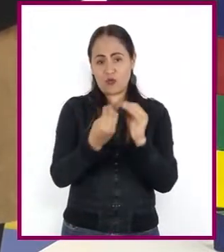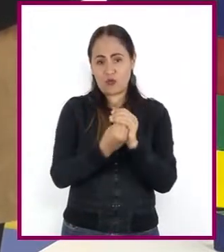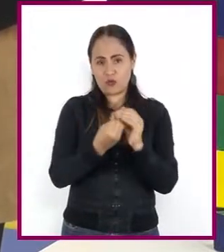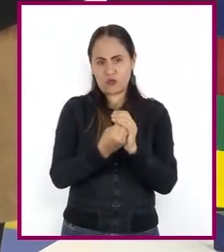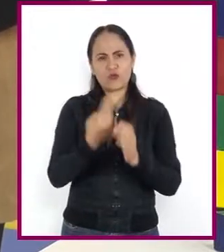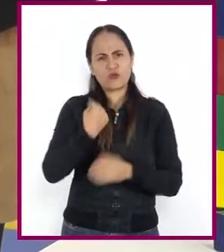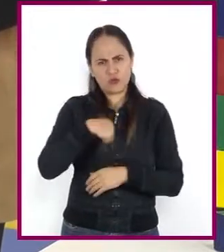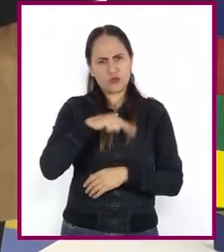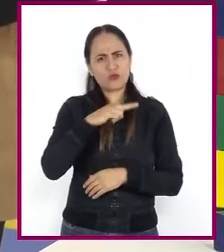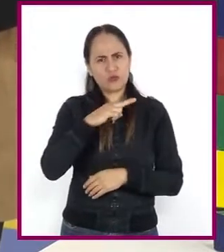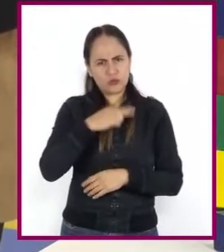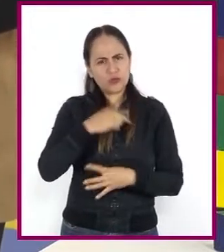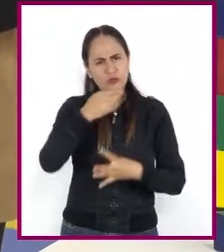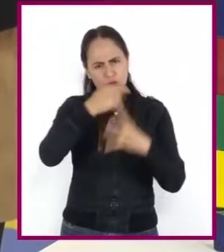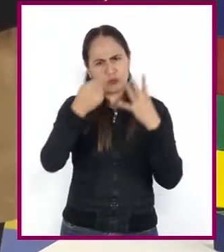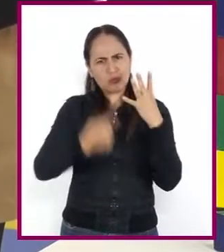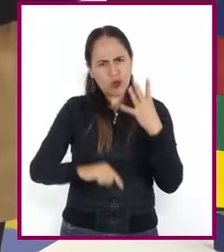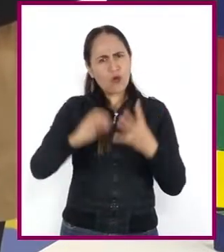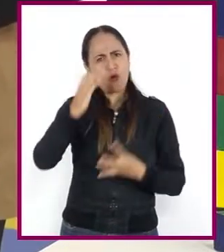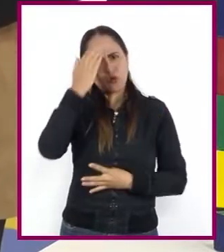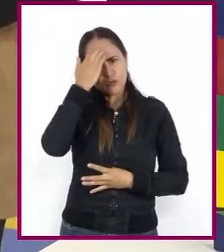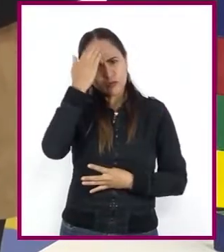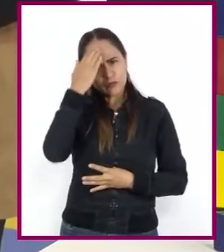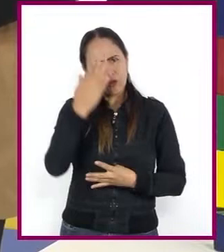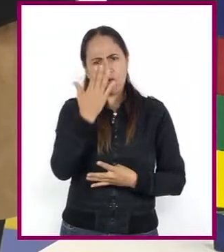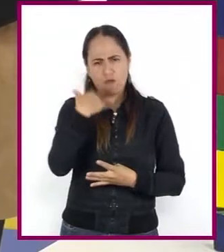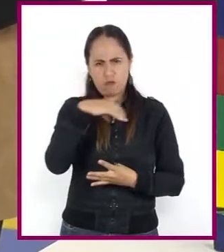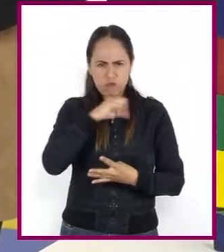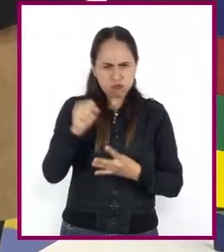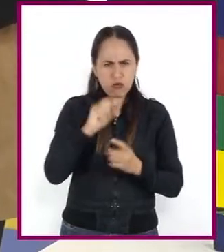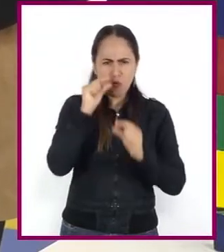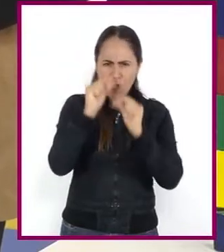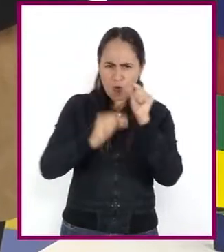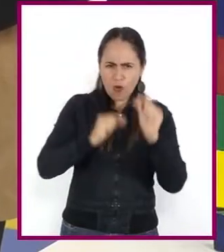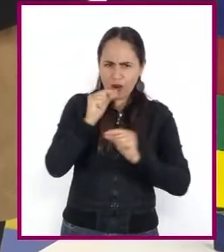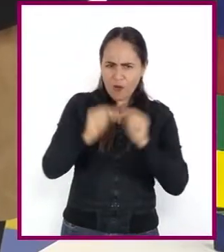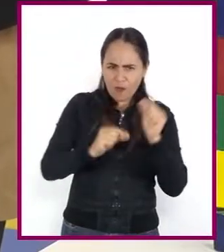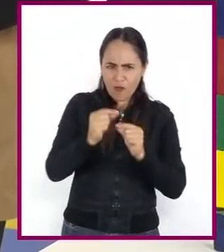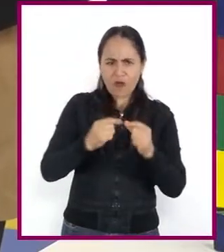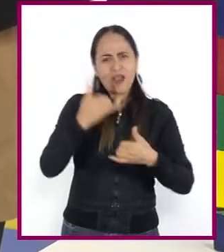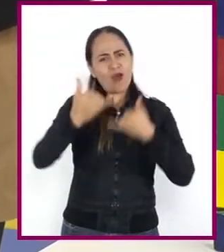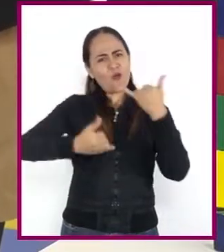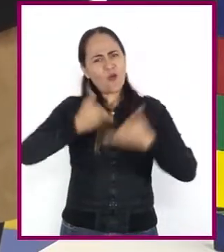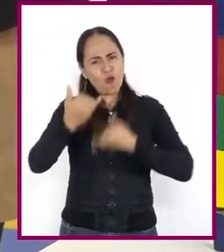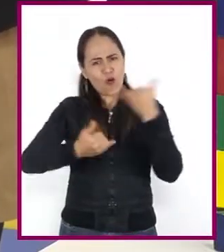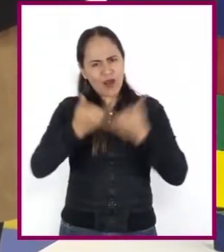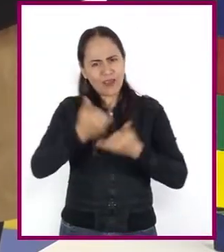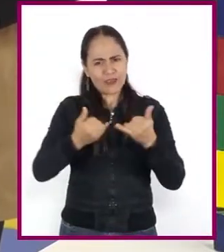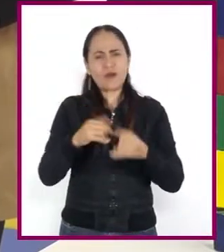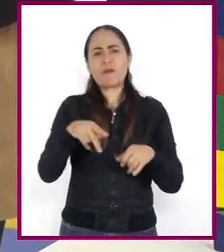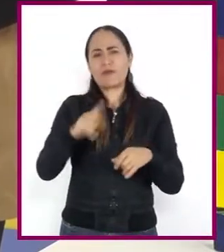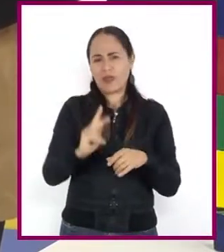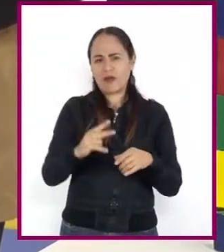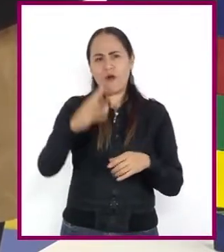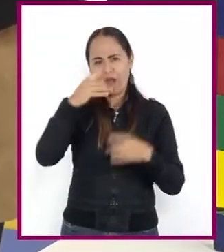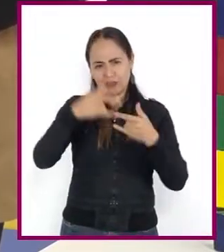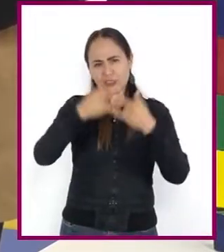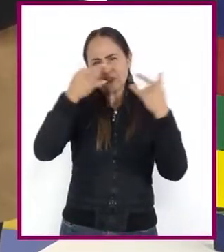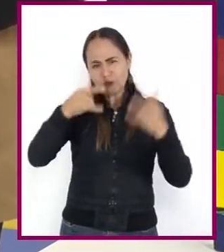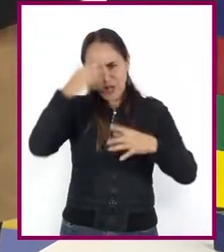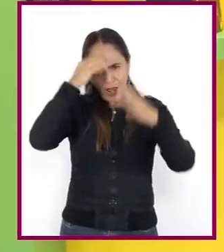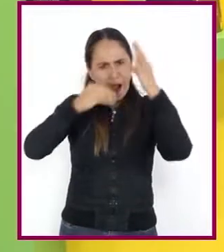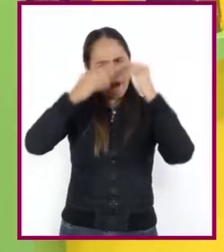práctica conocimientos y habilidades para crear y divertirnos aprendiendo historia. ¿Se imaginan de qué se